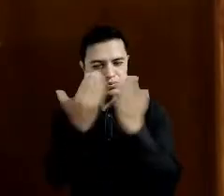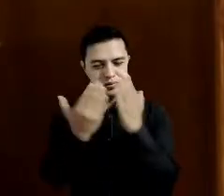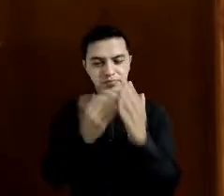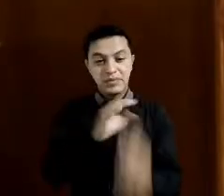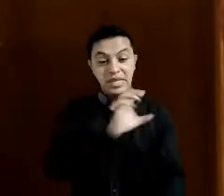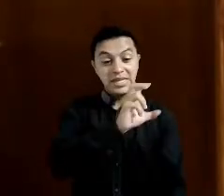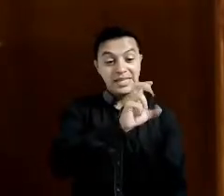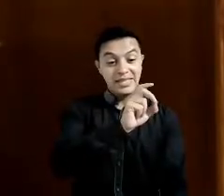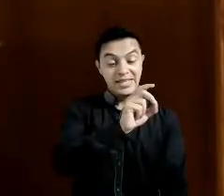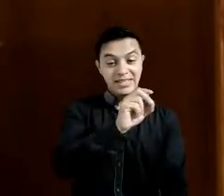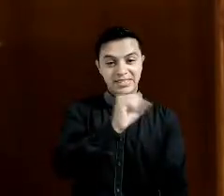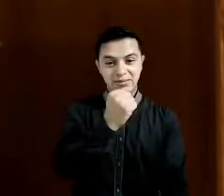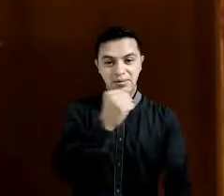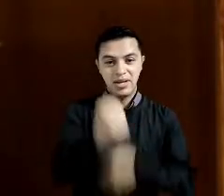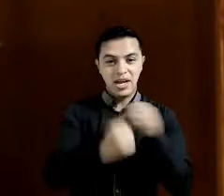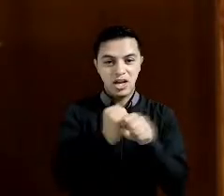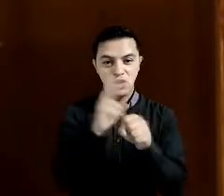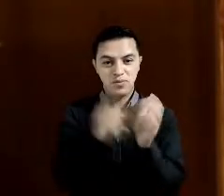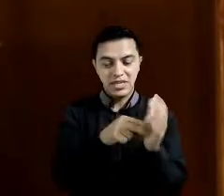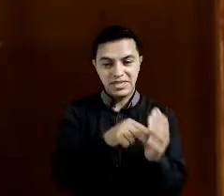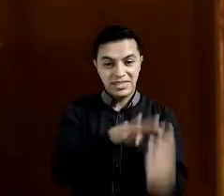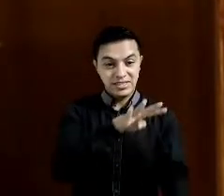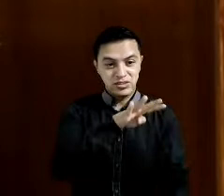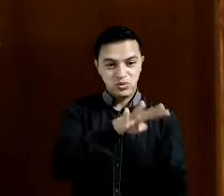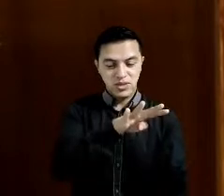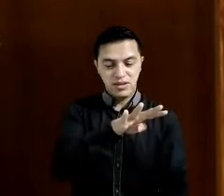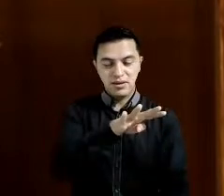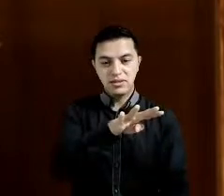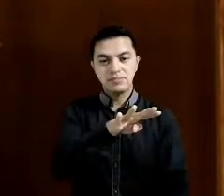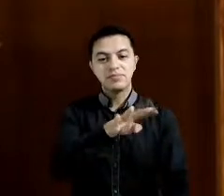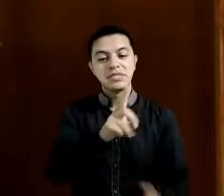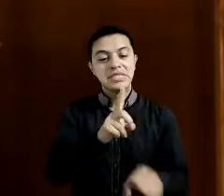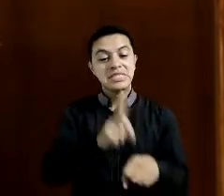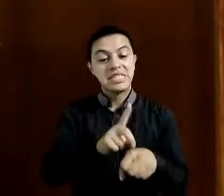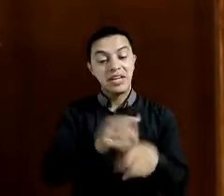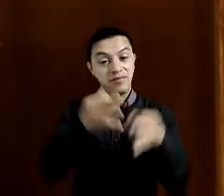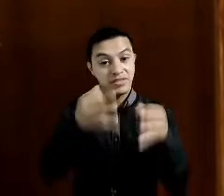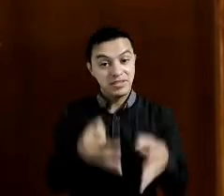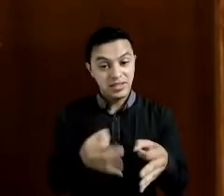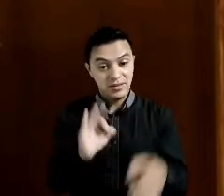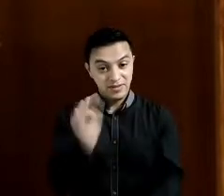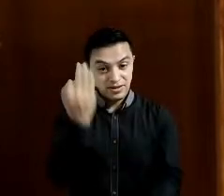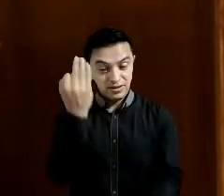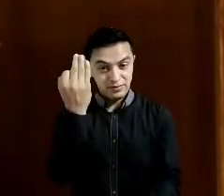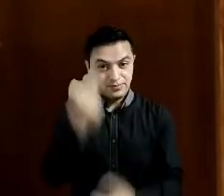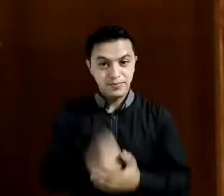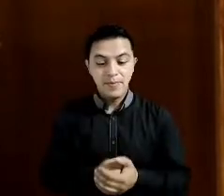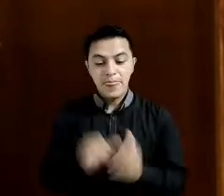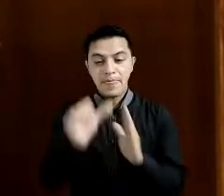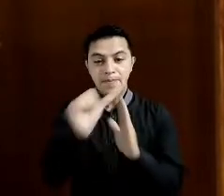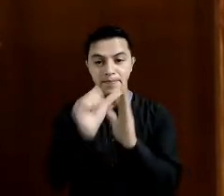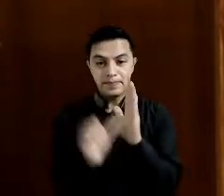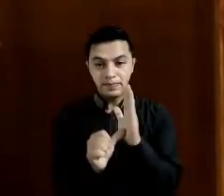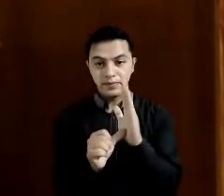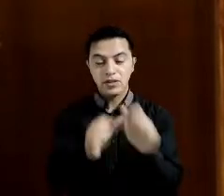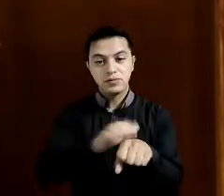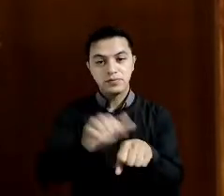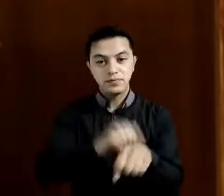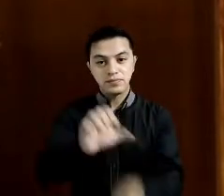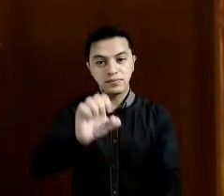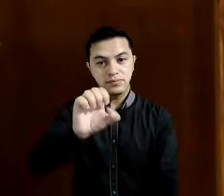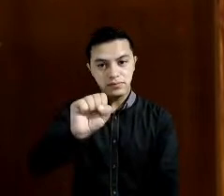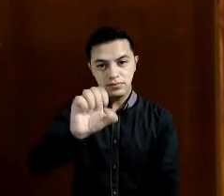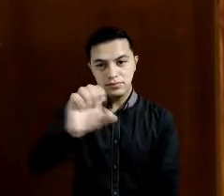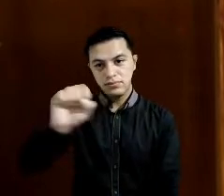2019, en el Diario Oficial de la Federación, en específico, en sus artículos 60,